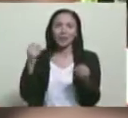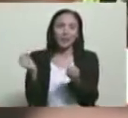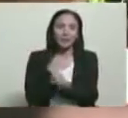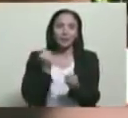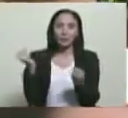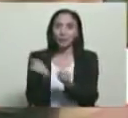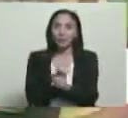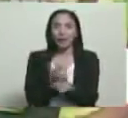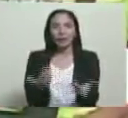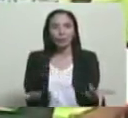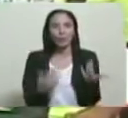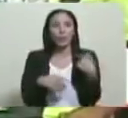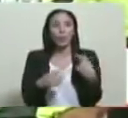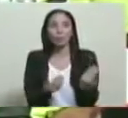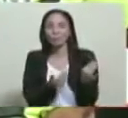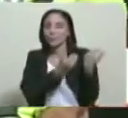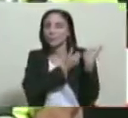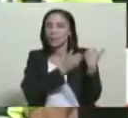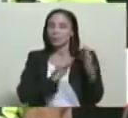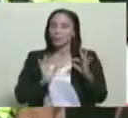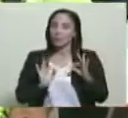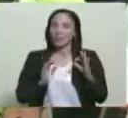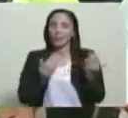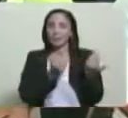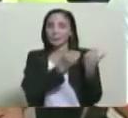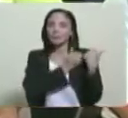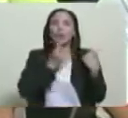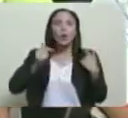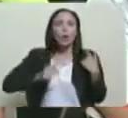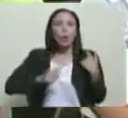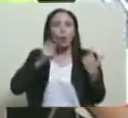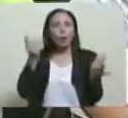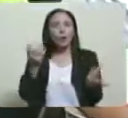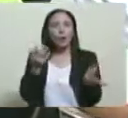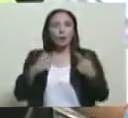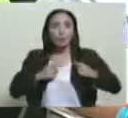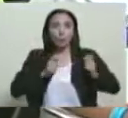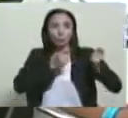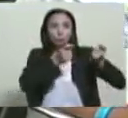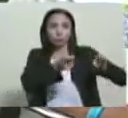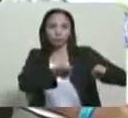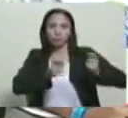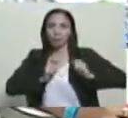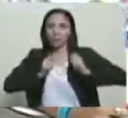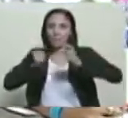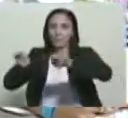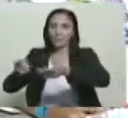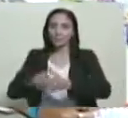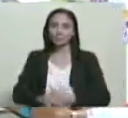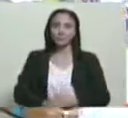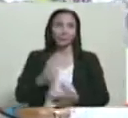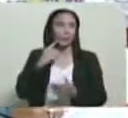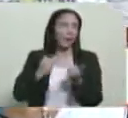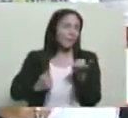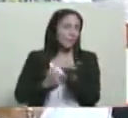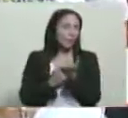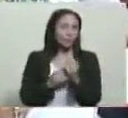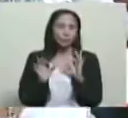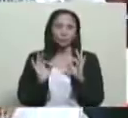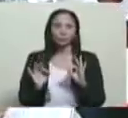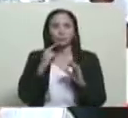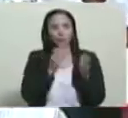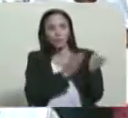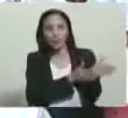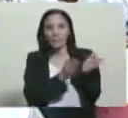parte de las tareas que usted nos ha ido asignando. Hoy vamos a hacer entrega, gracias al apoyo que usted nos ha dado en articulación